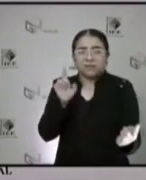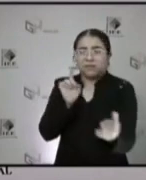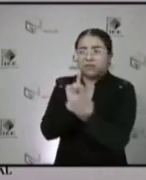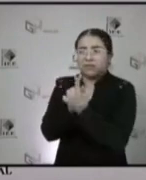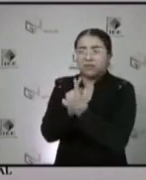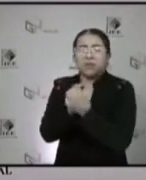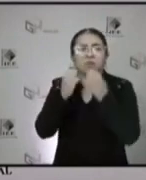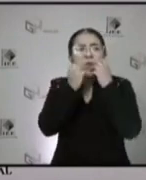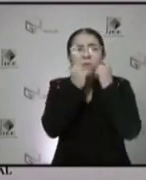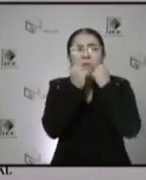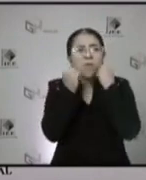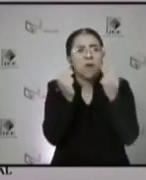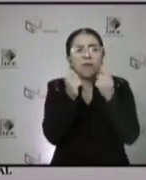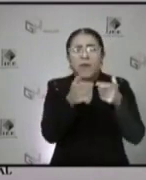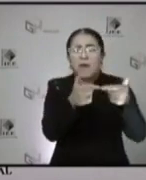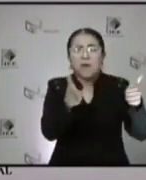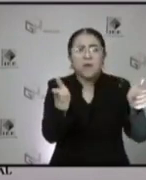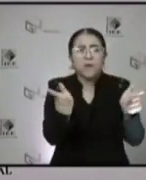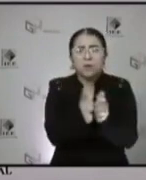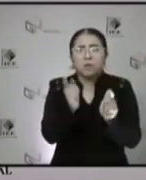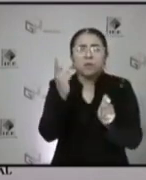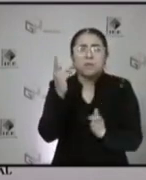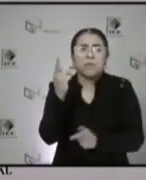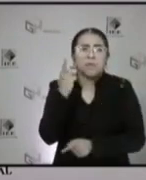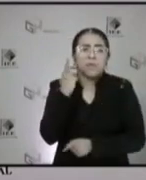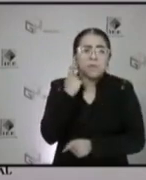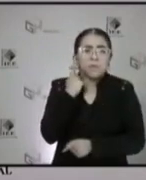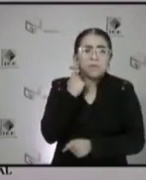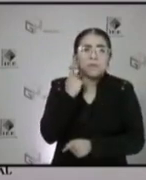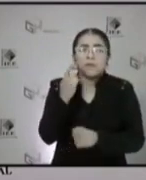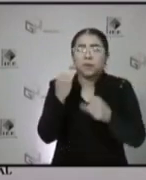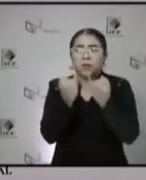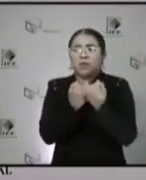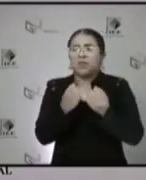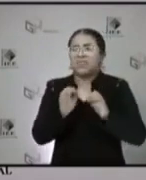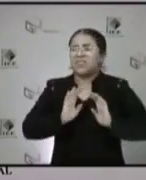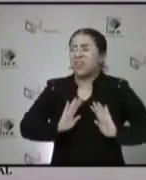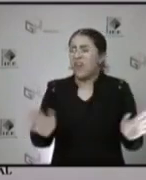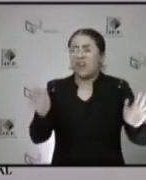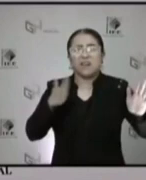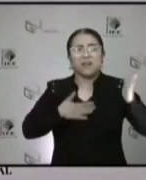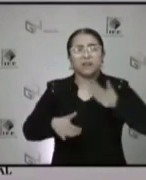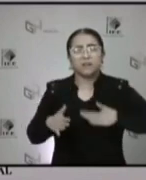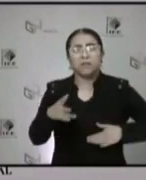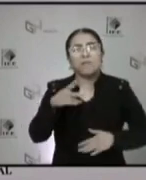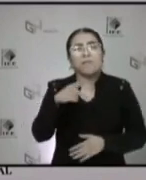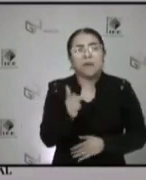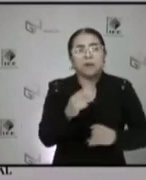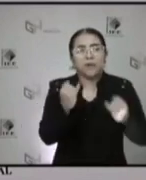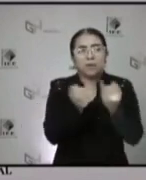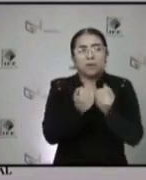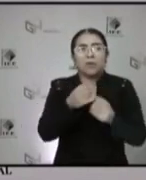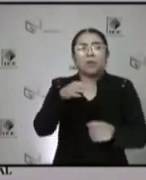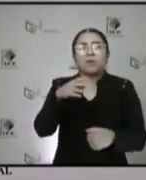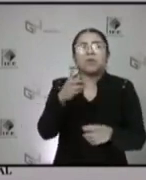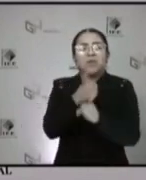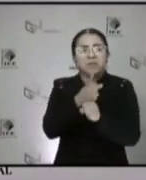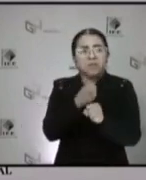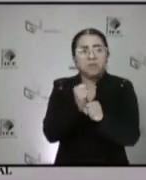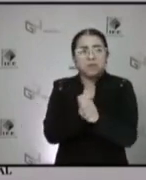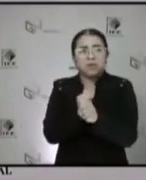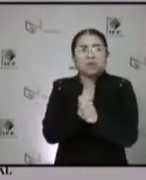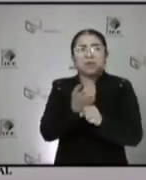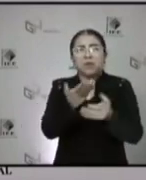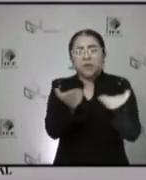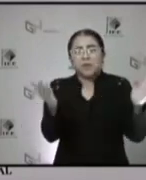sin importar de qué partido sean y que también están hartos. Pero sobre todo, convoco a mis paisanos